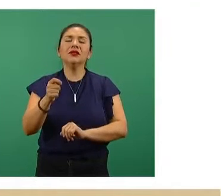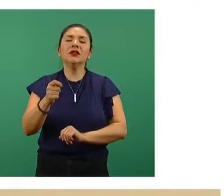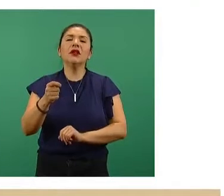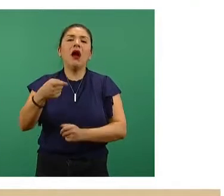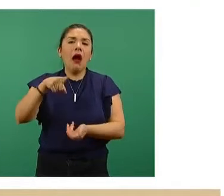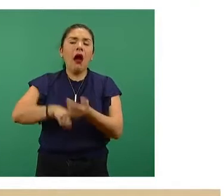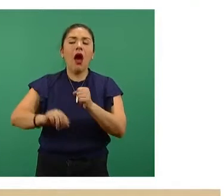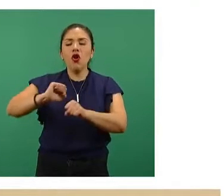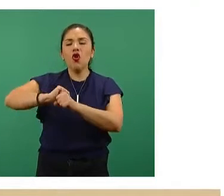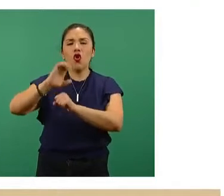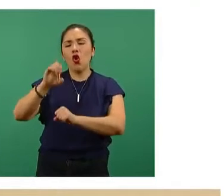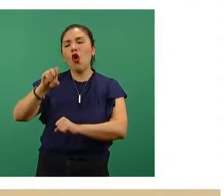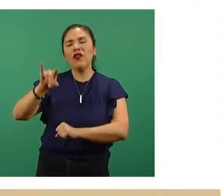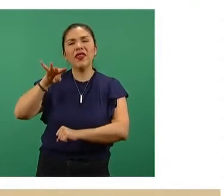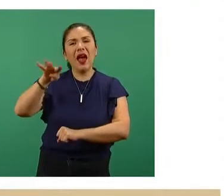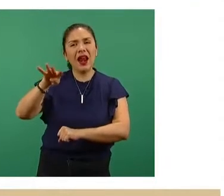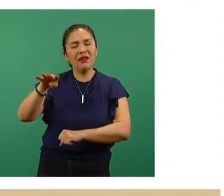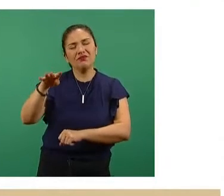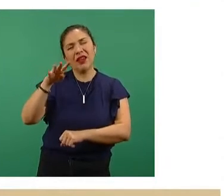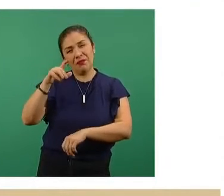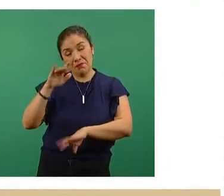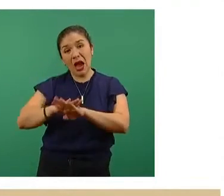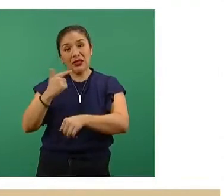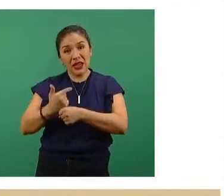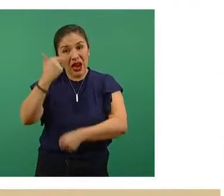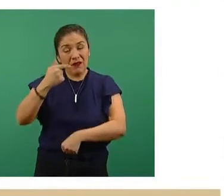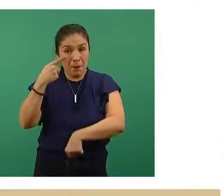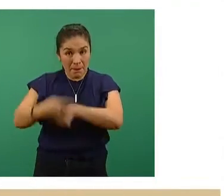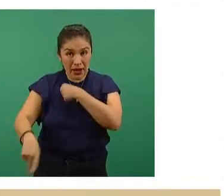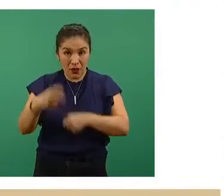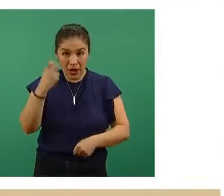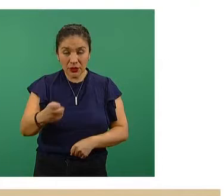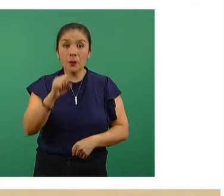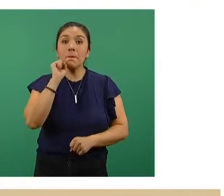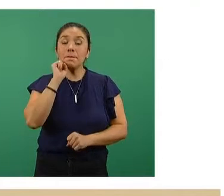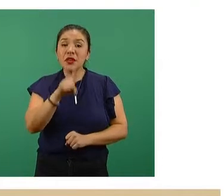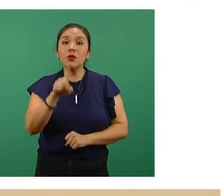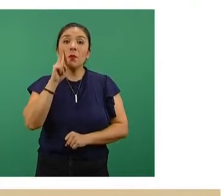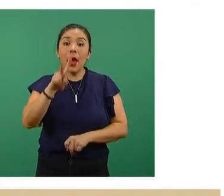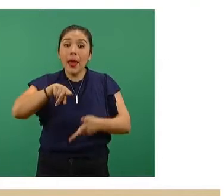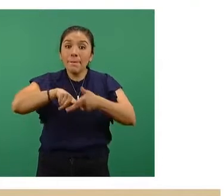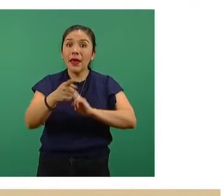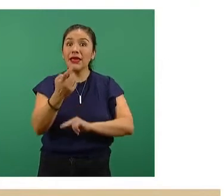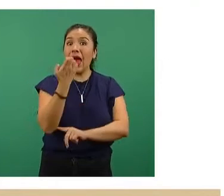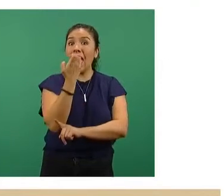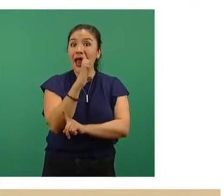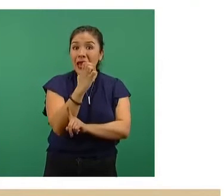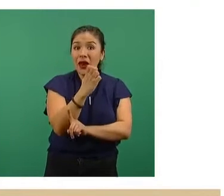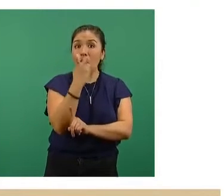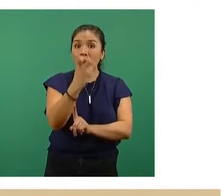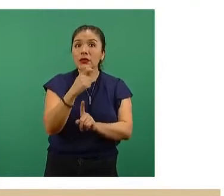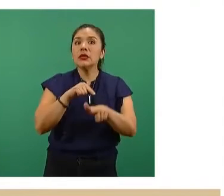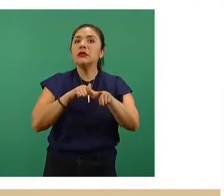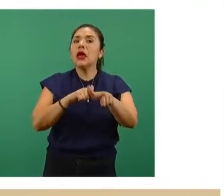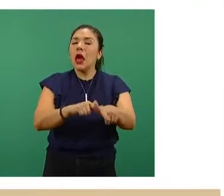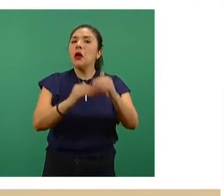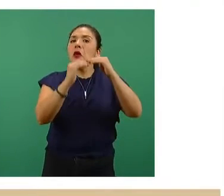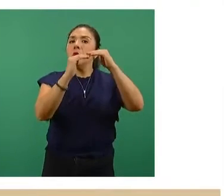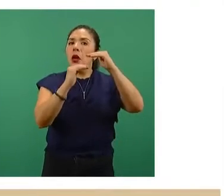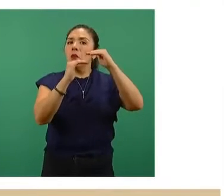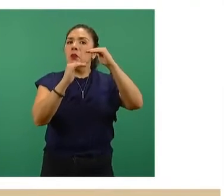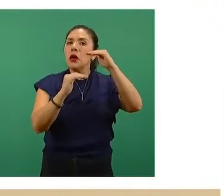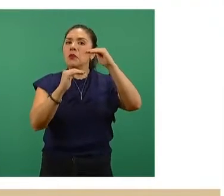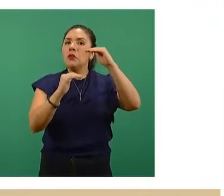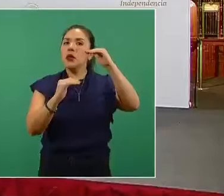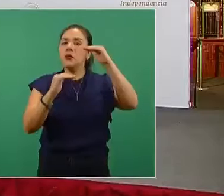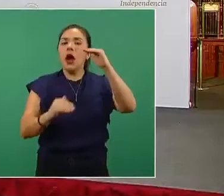produce el COVID grave, el COVID crítico. Y vemos cómo también desde que iniciamos en el mes de enero se ha mantenido una